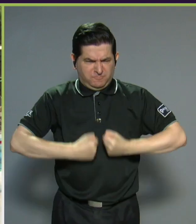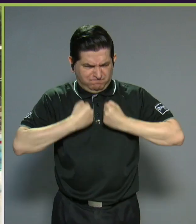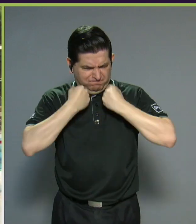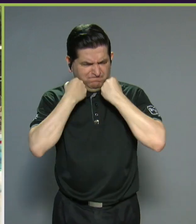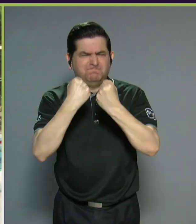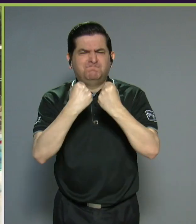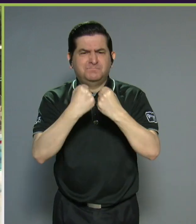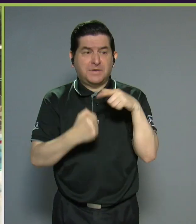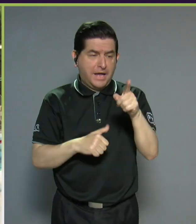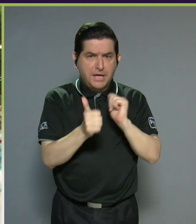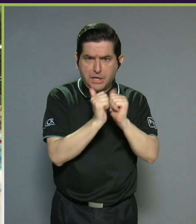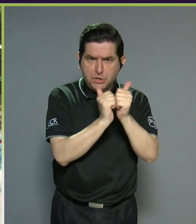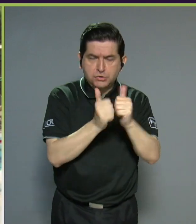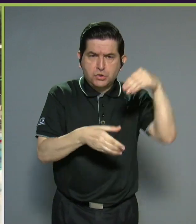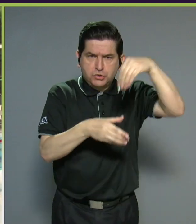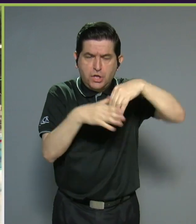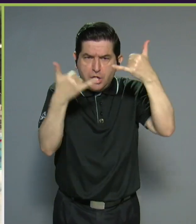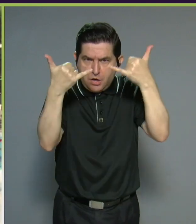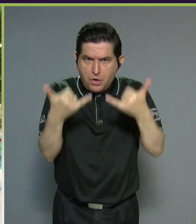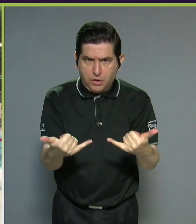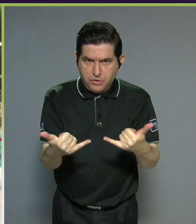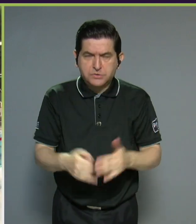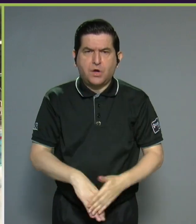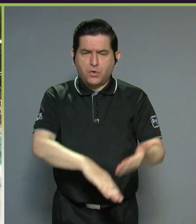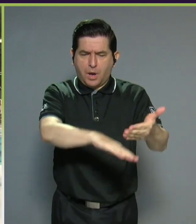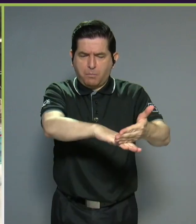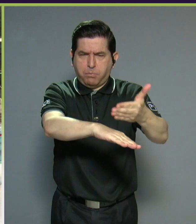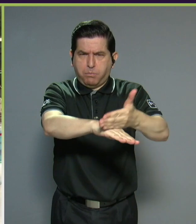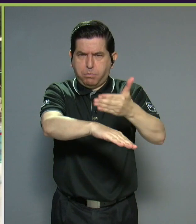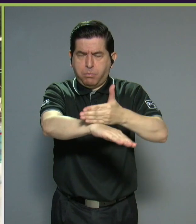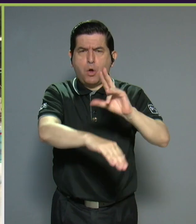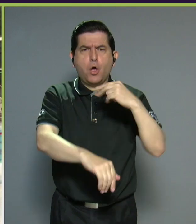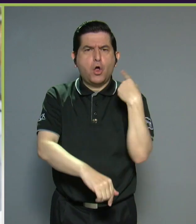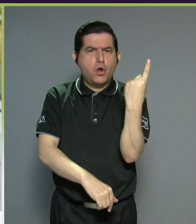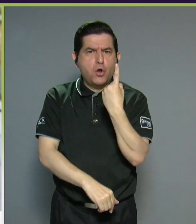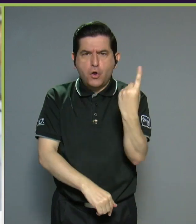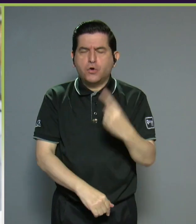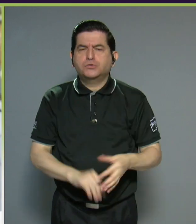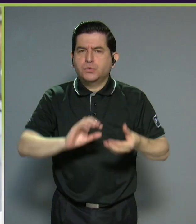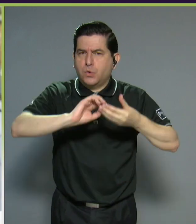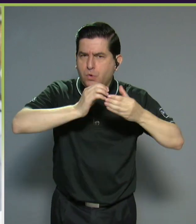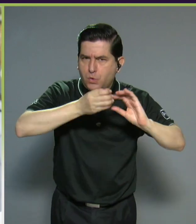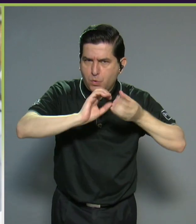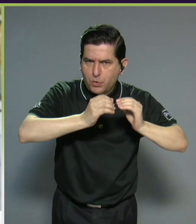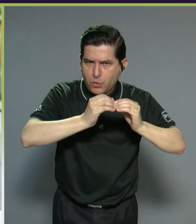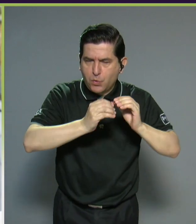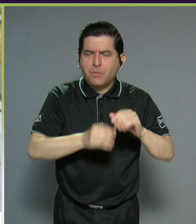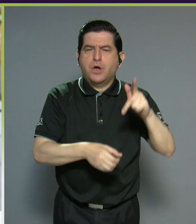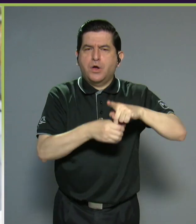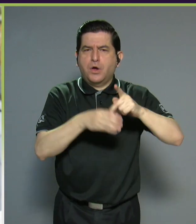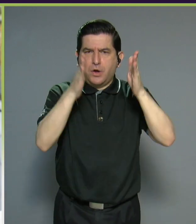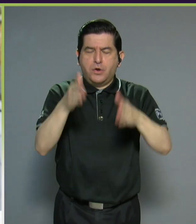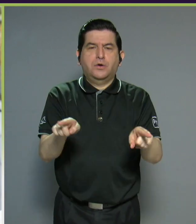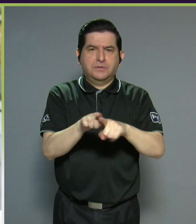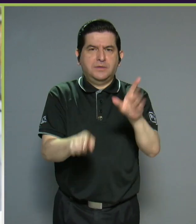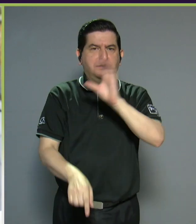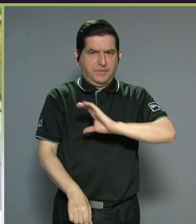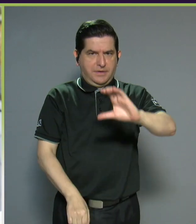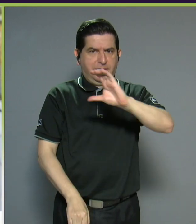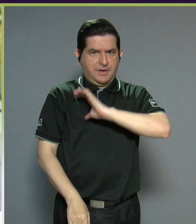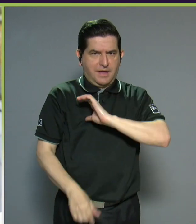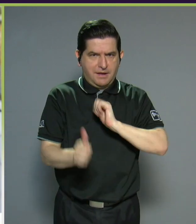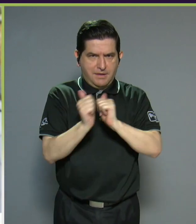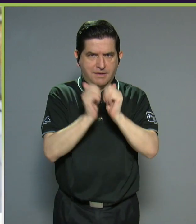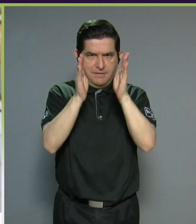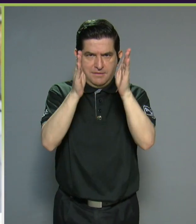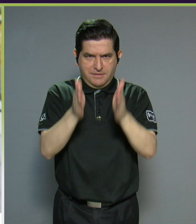que estas disciplinas que se incluyeron ahora avancen no solo en su cantidad de participantes, sino en la calidad de los